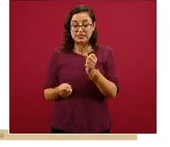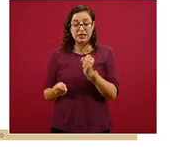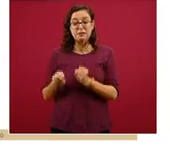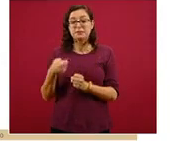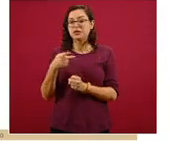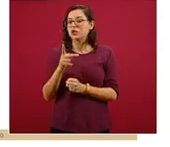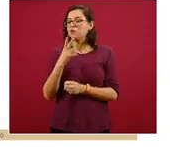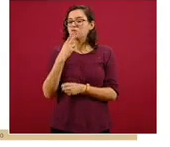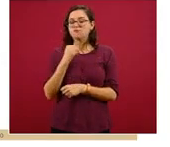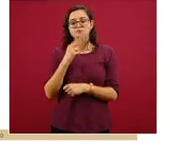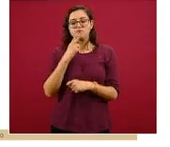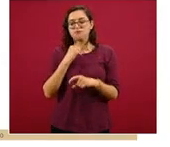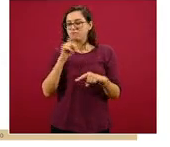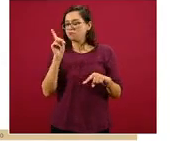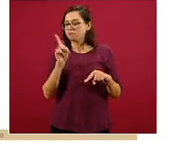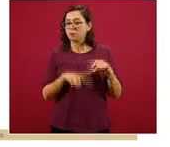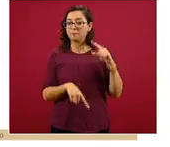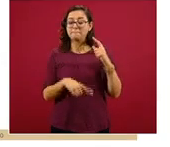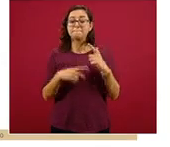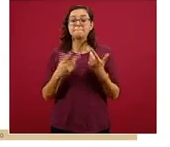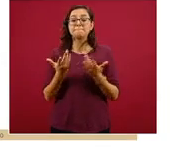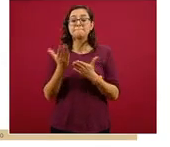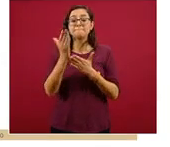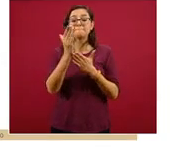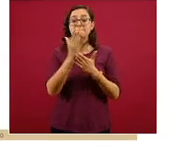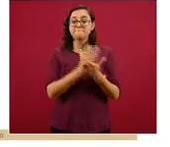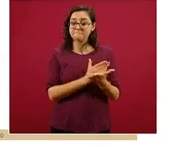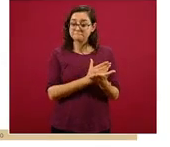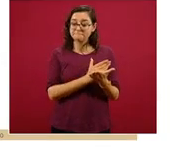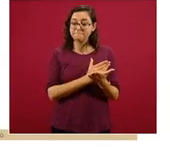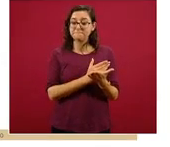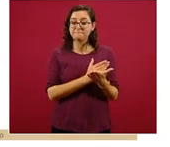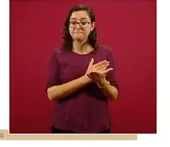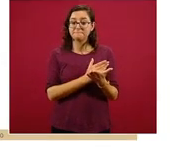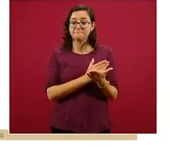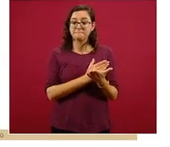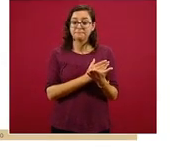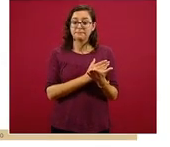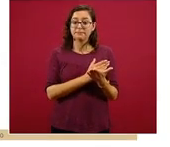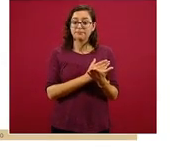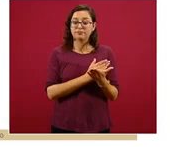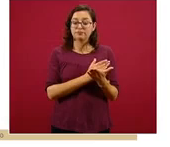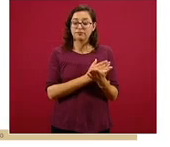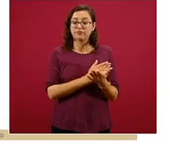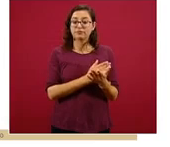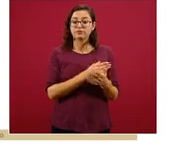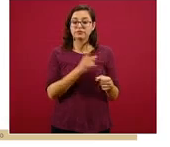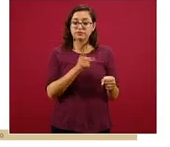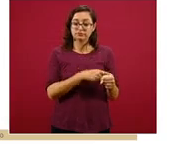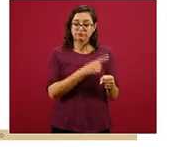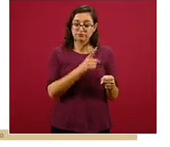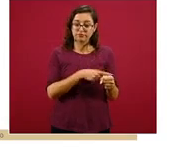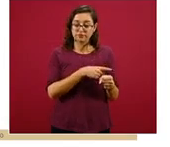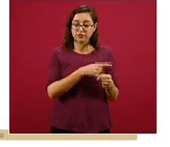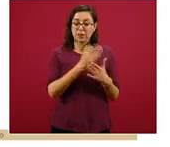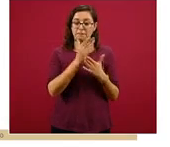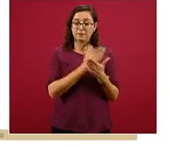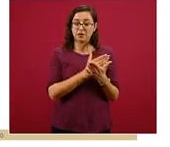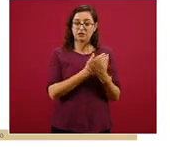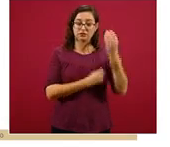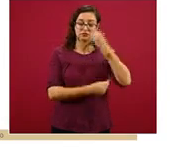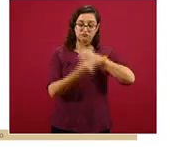azúcar y reducir el consumo de bebidas azucaradas y de